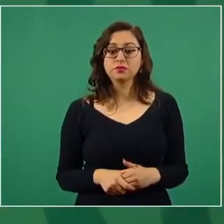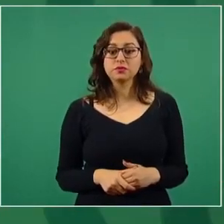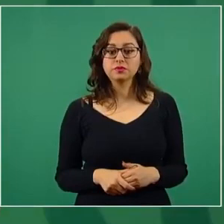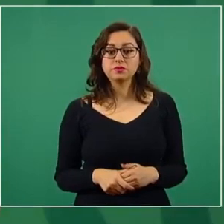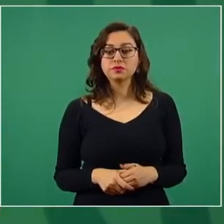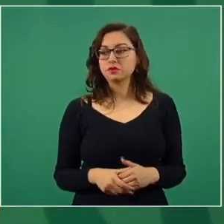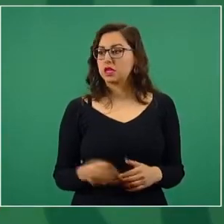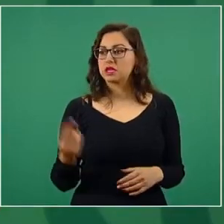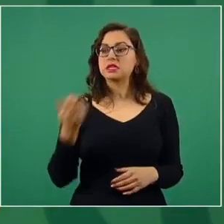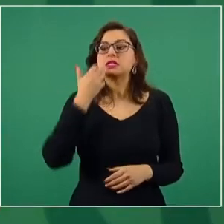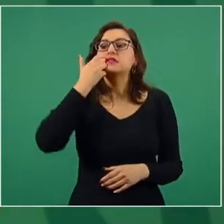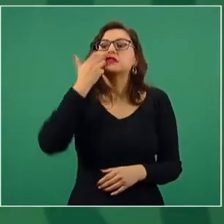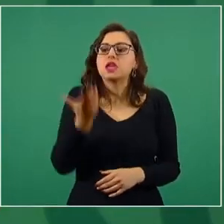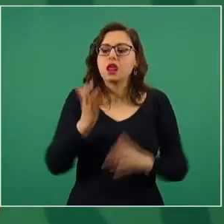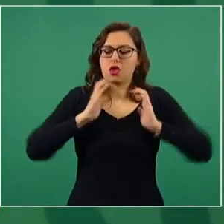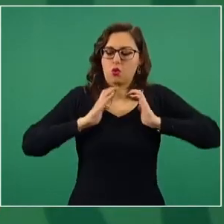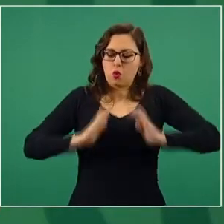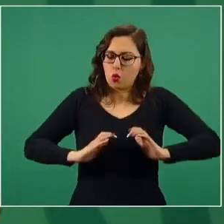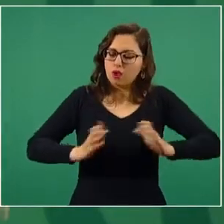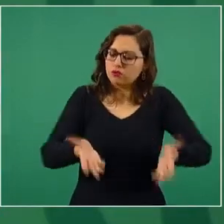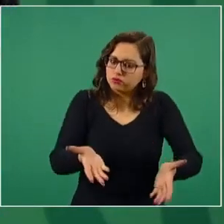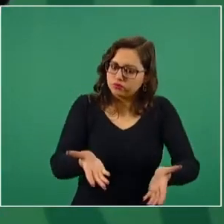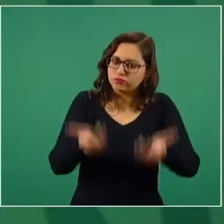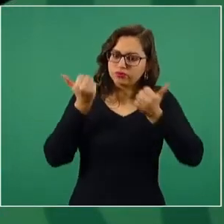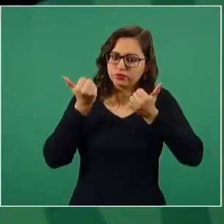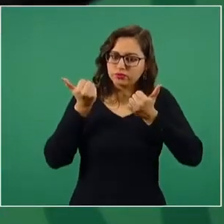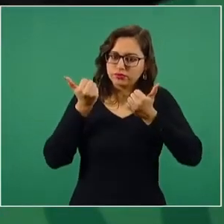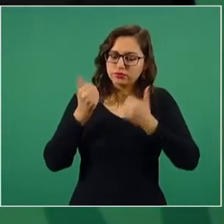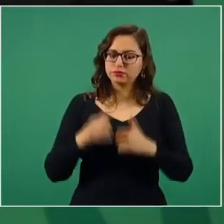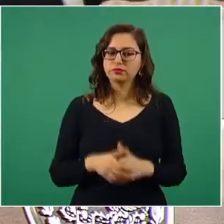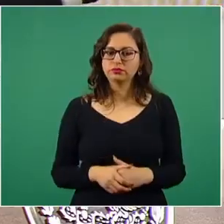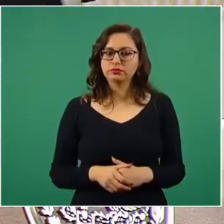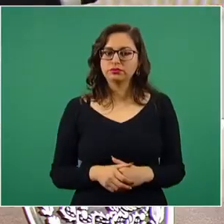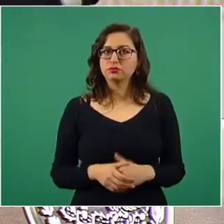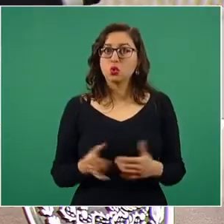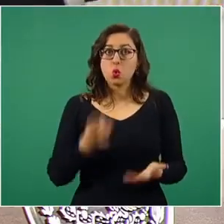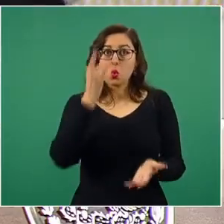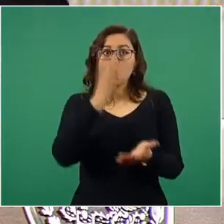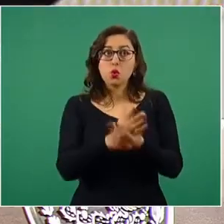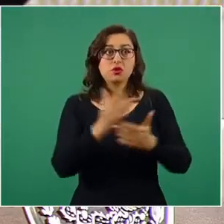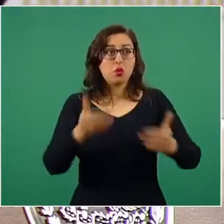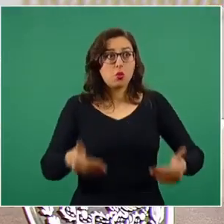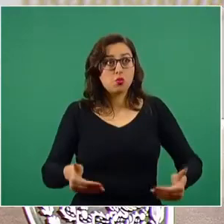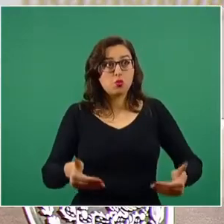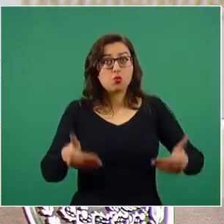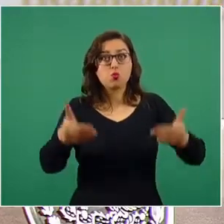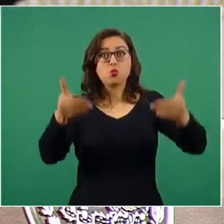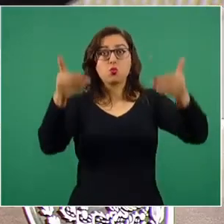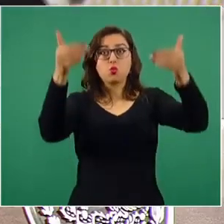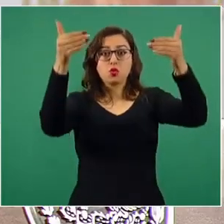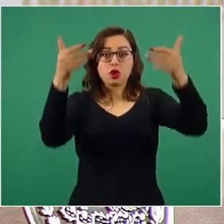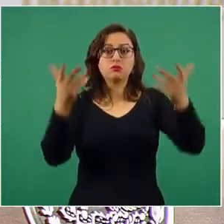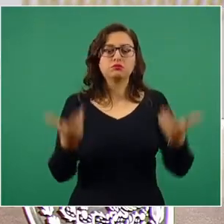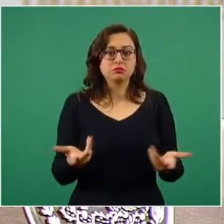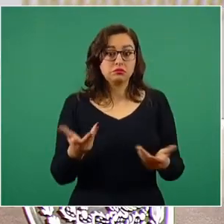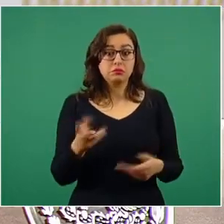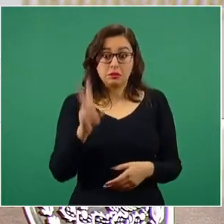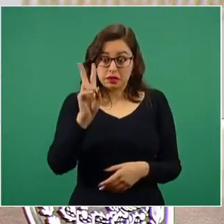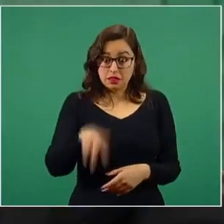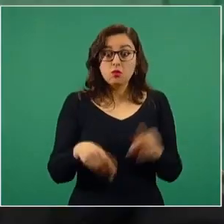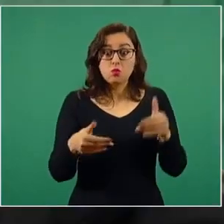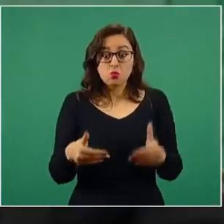sin rescatar a las víctimas, que quedara nada más el puro memorial, una gran extensión